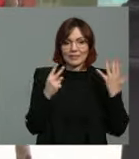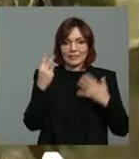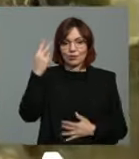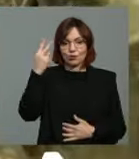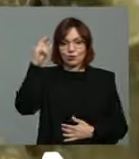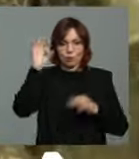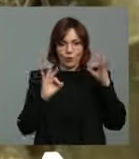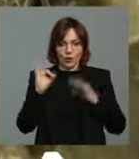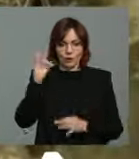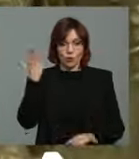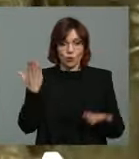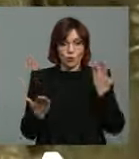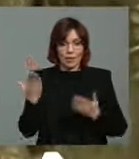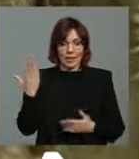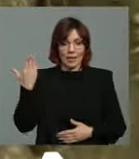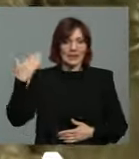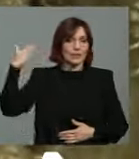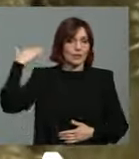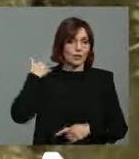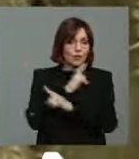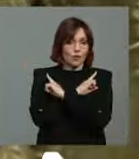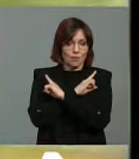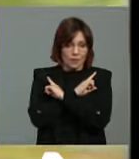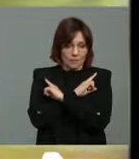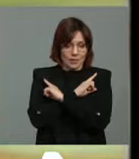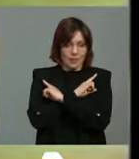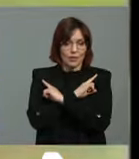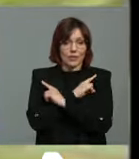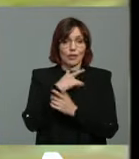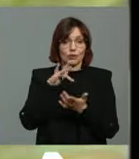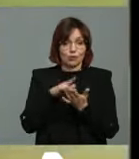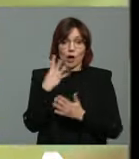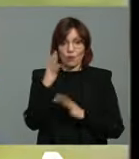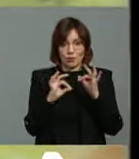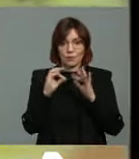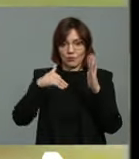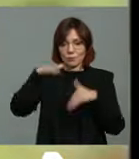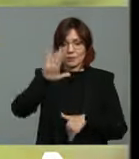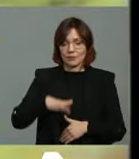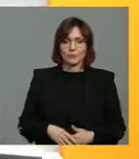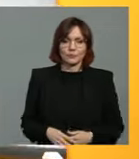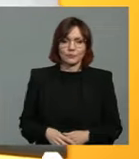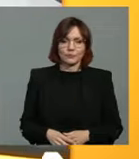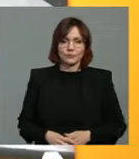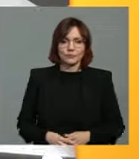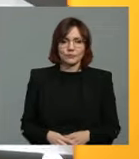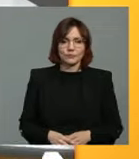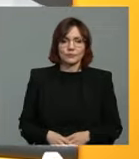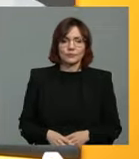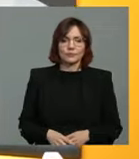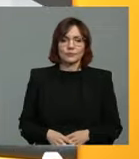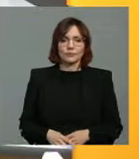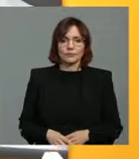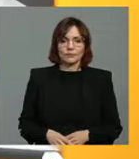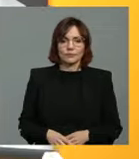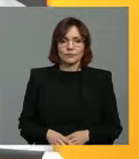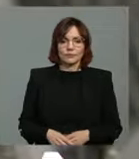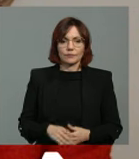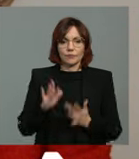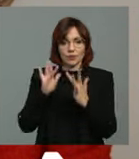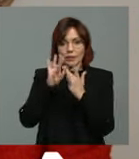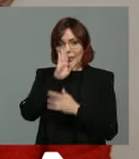alto desde noviembre del año pasado cuando la tasa superaba la Barrera del 4% hablamos en directo con